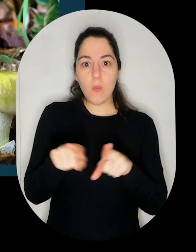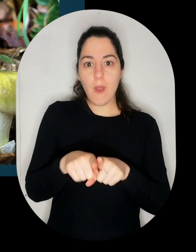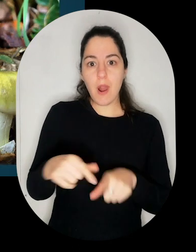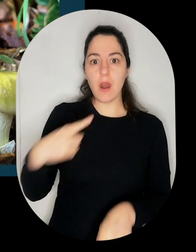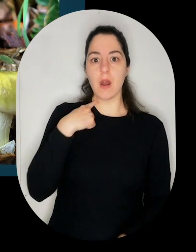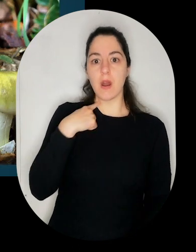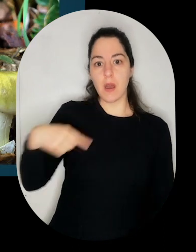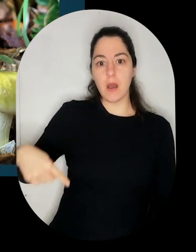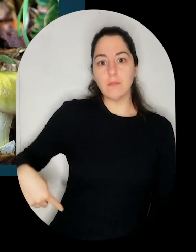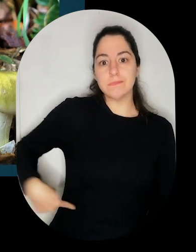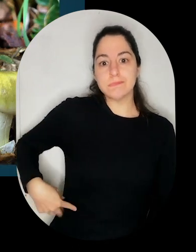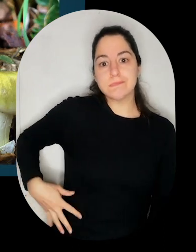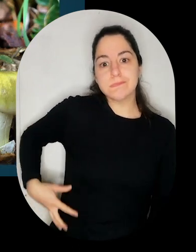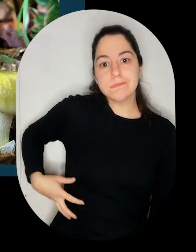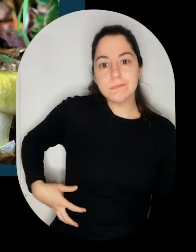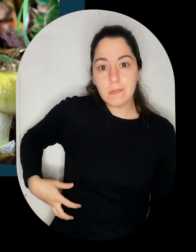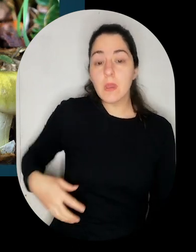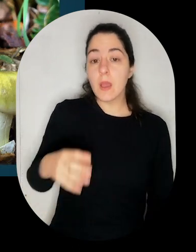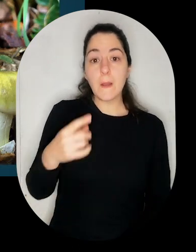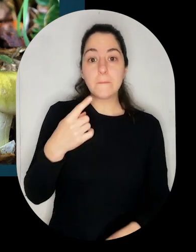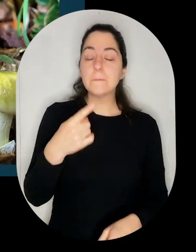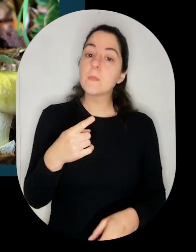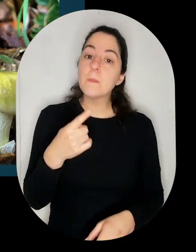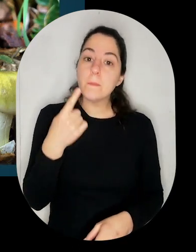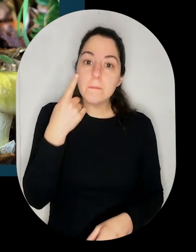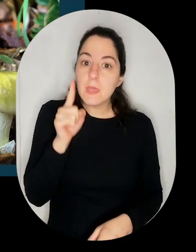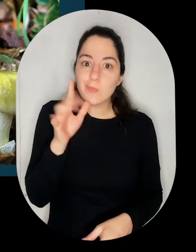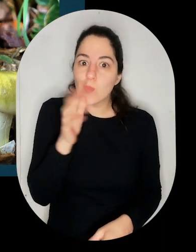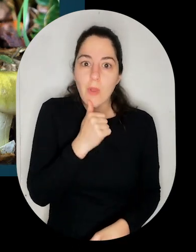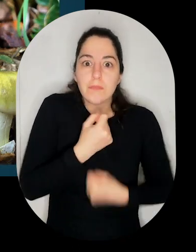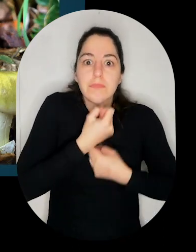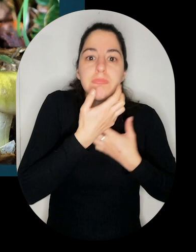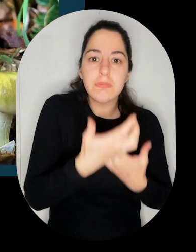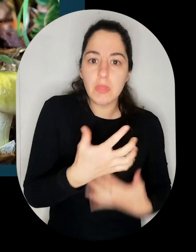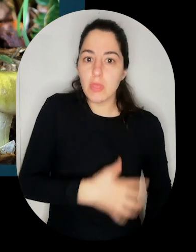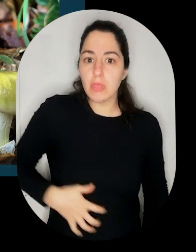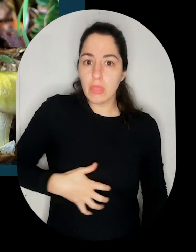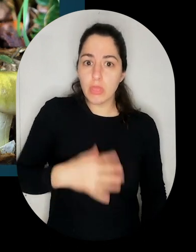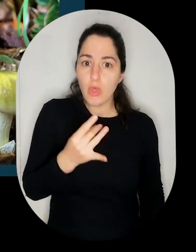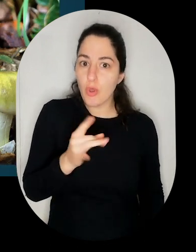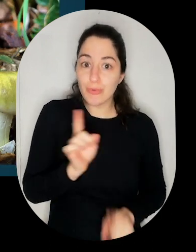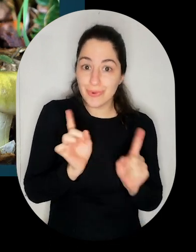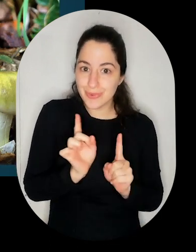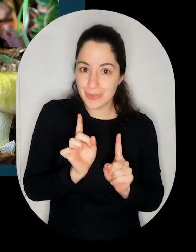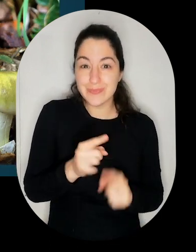sobrecarga renal, compromiso inmunitario, sin tener síntomas gastrointestinales.